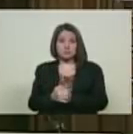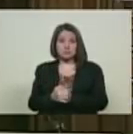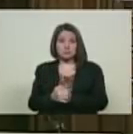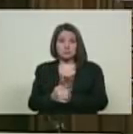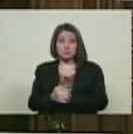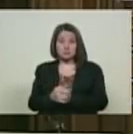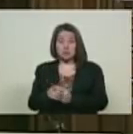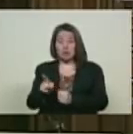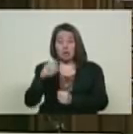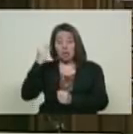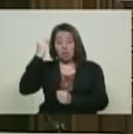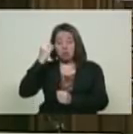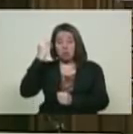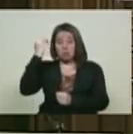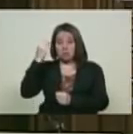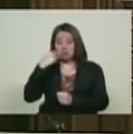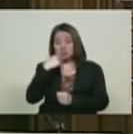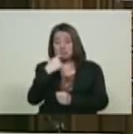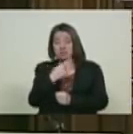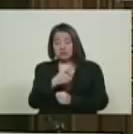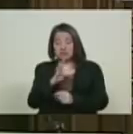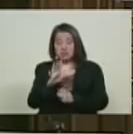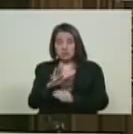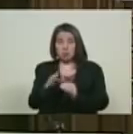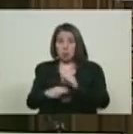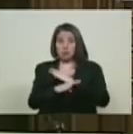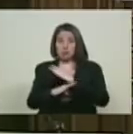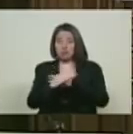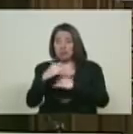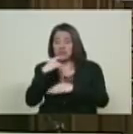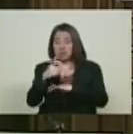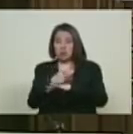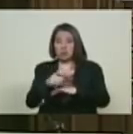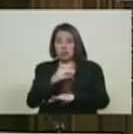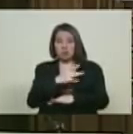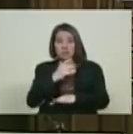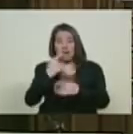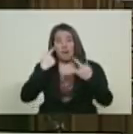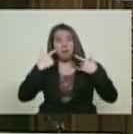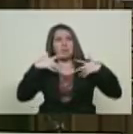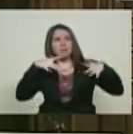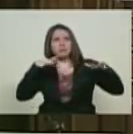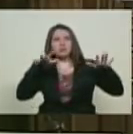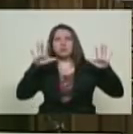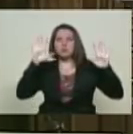Yo me imagino que hubieran dicho, porque todavía, como el gobierno chileno dice, el presunto atentado.